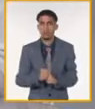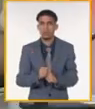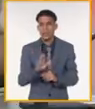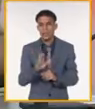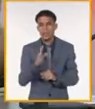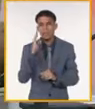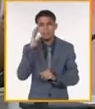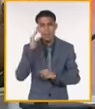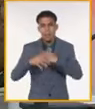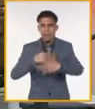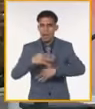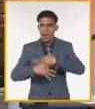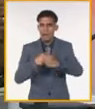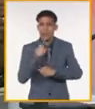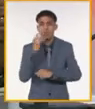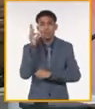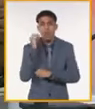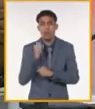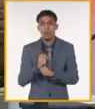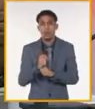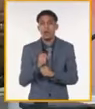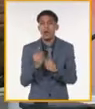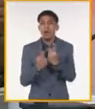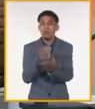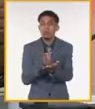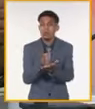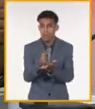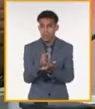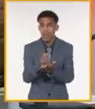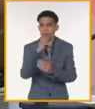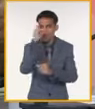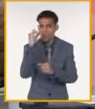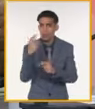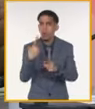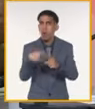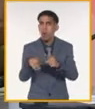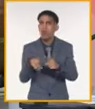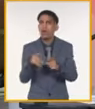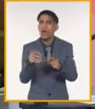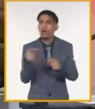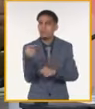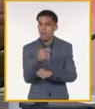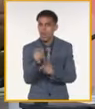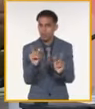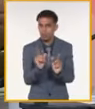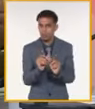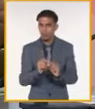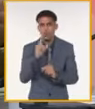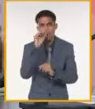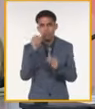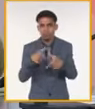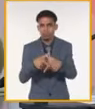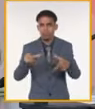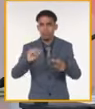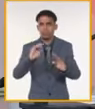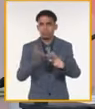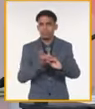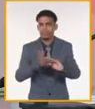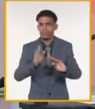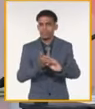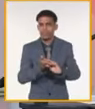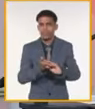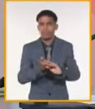prohibidas se se mantienen pero menos Ah redujeron no es cierto que se haya incrementado la no no